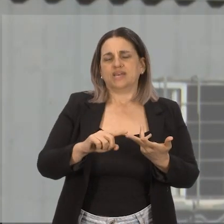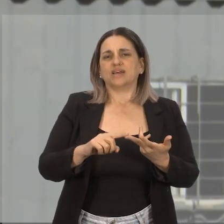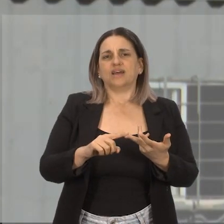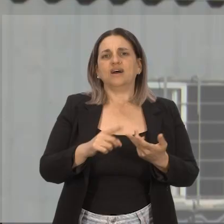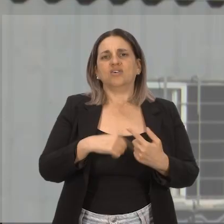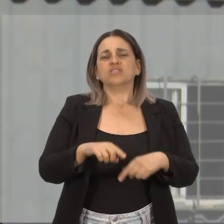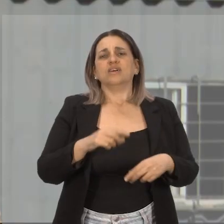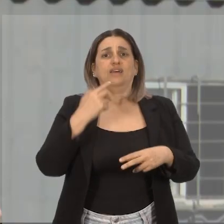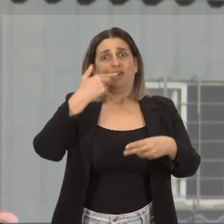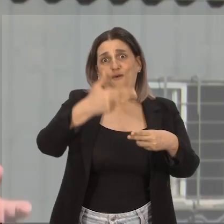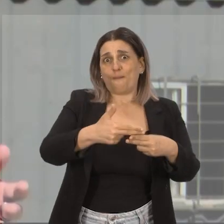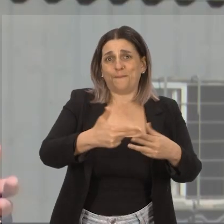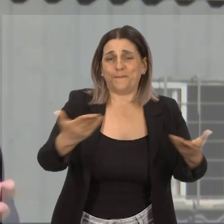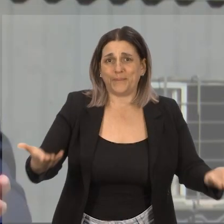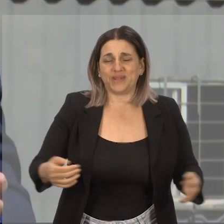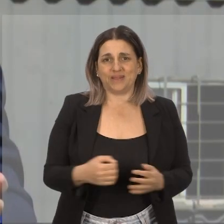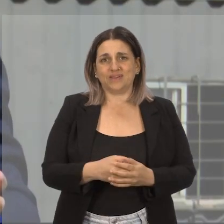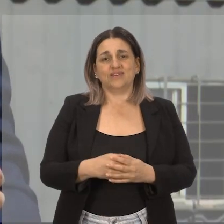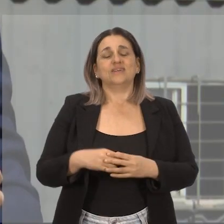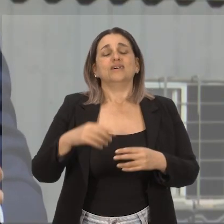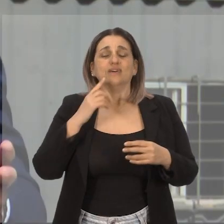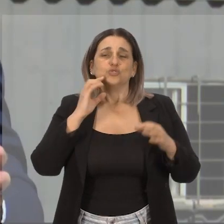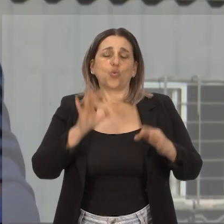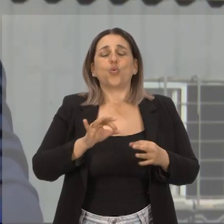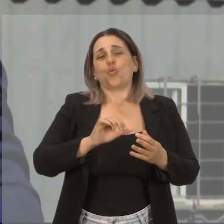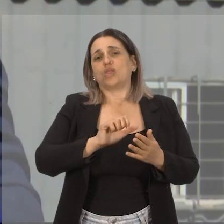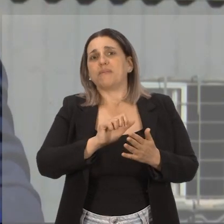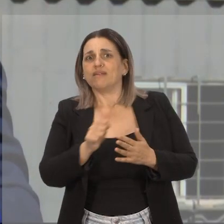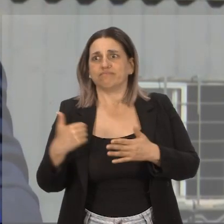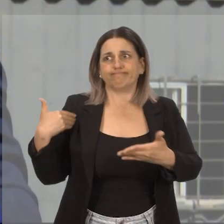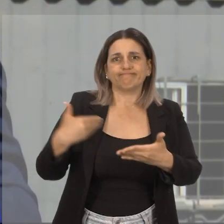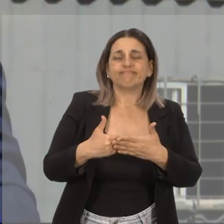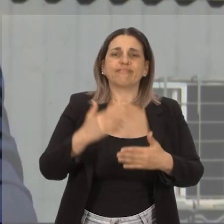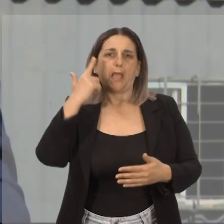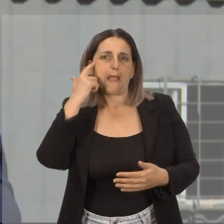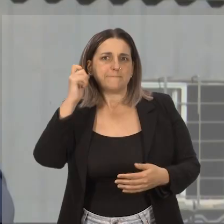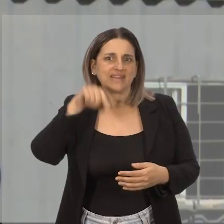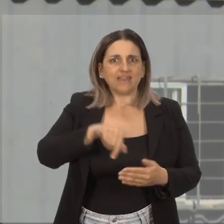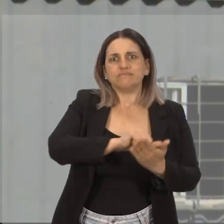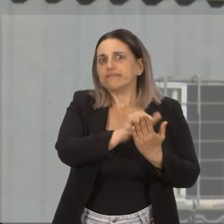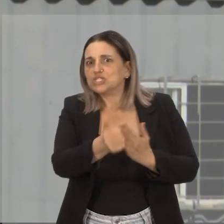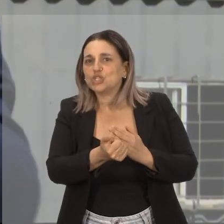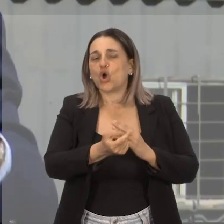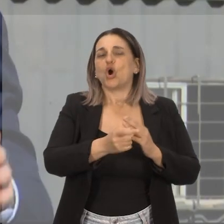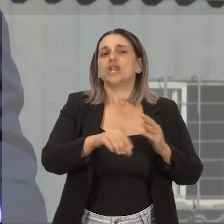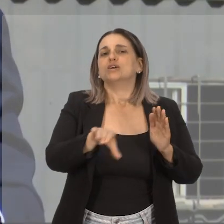económica, opera el nombre, opera una trayectoria, el